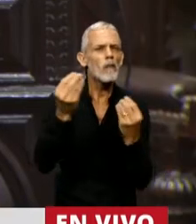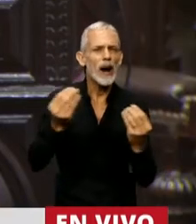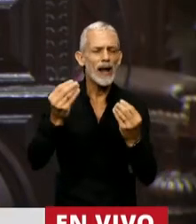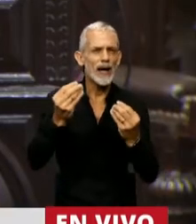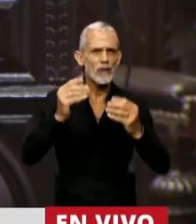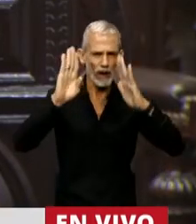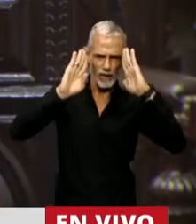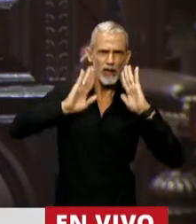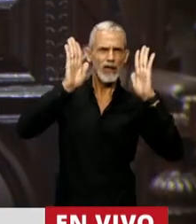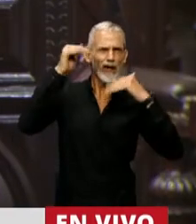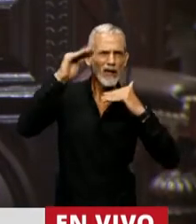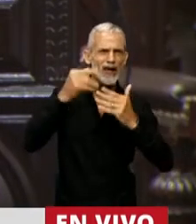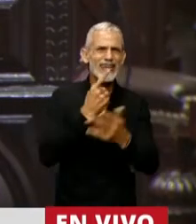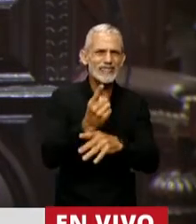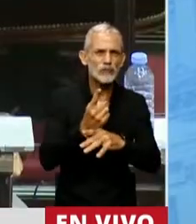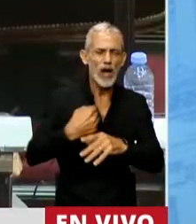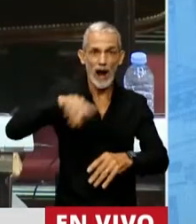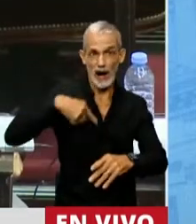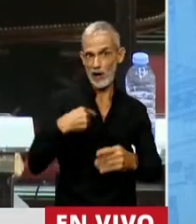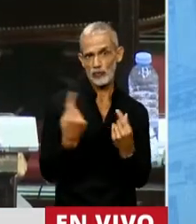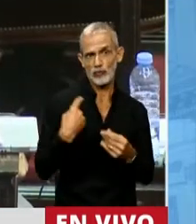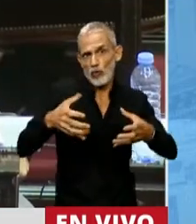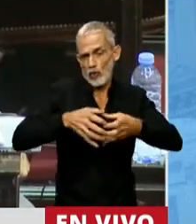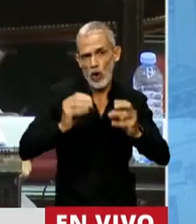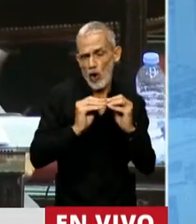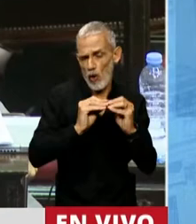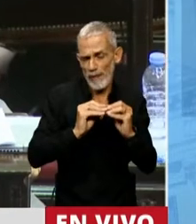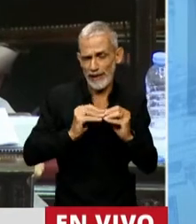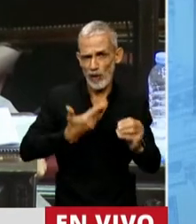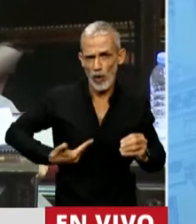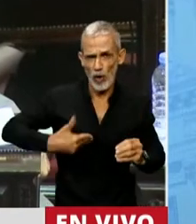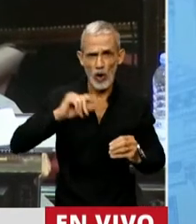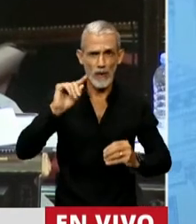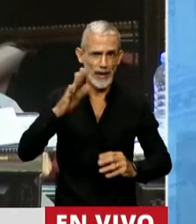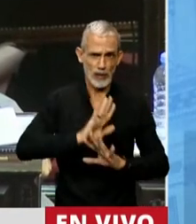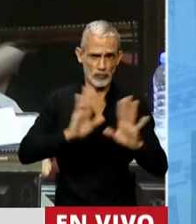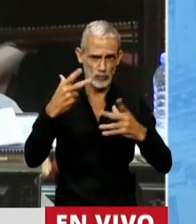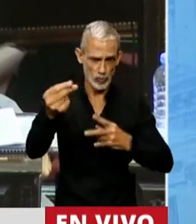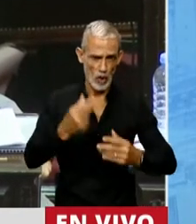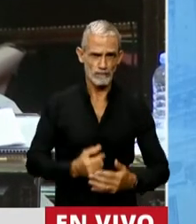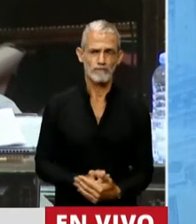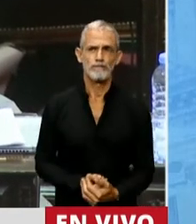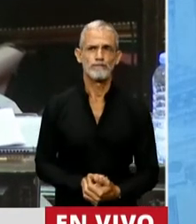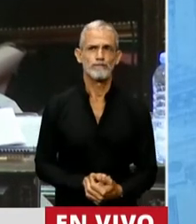dedicada exclusivamente a insultar a los compañeros de nuestro bloque o a las autoridades de nuestro gobierno.